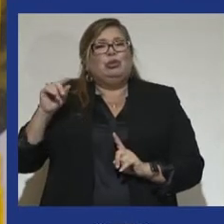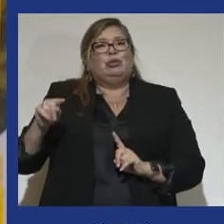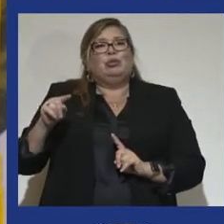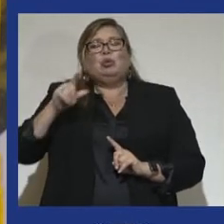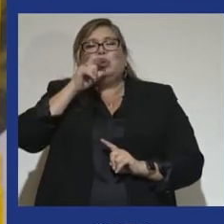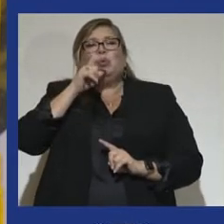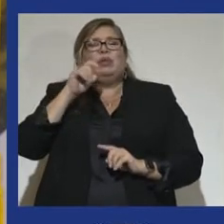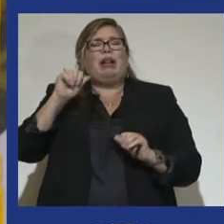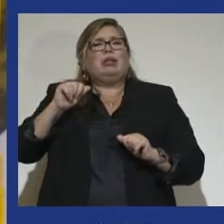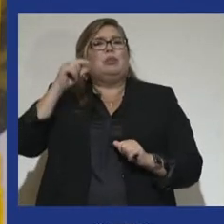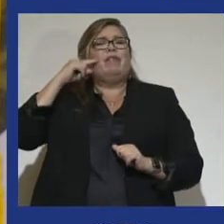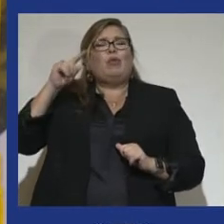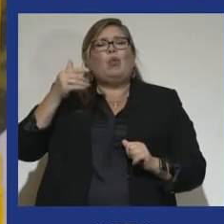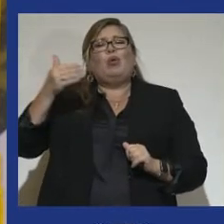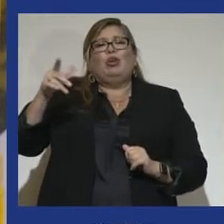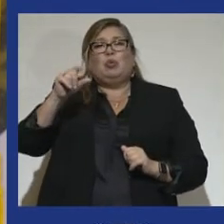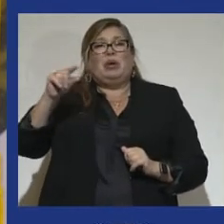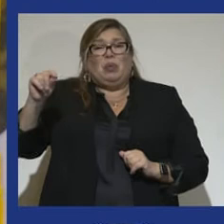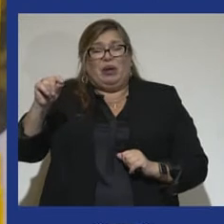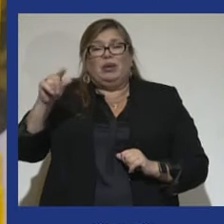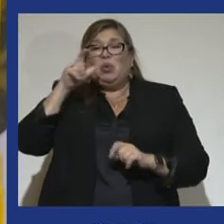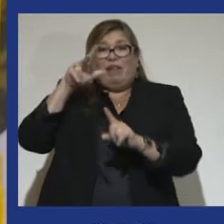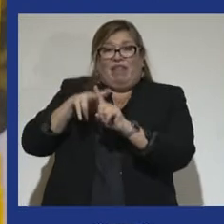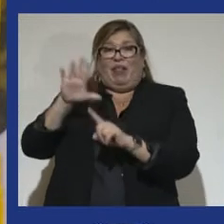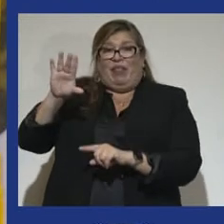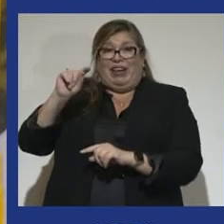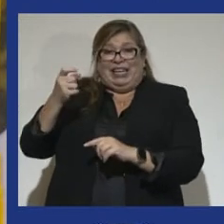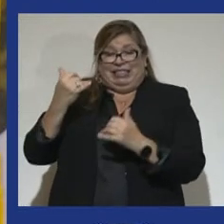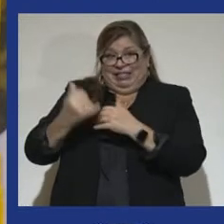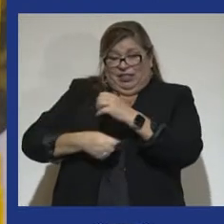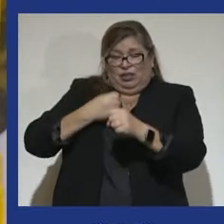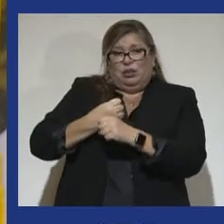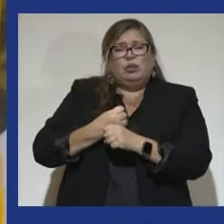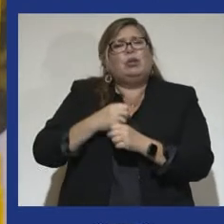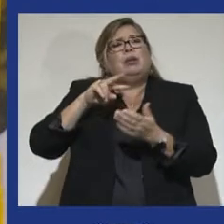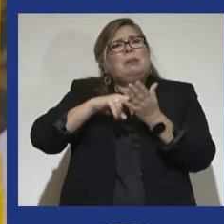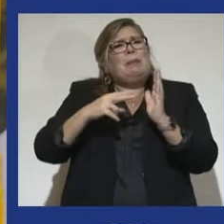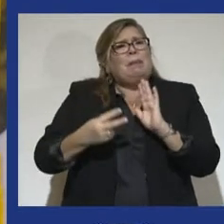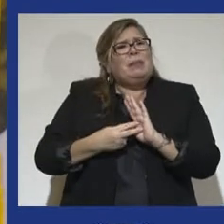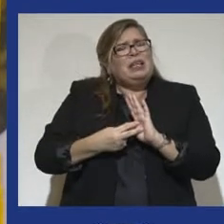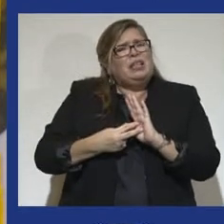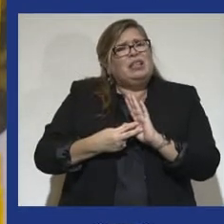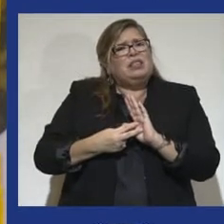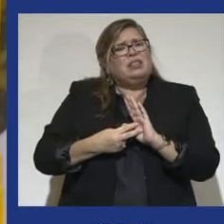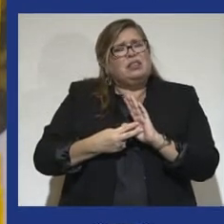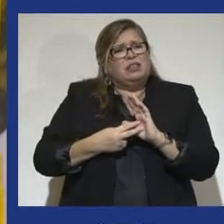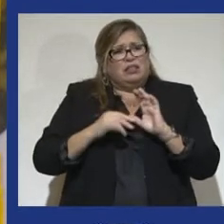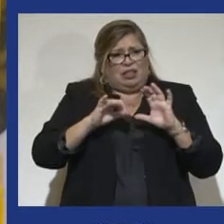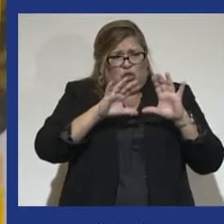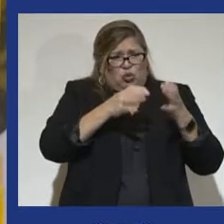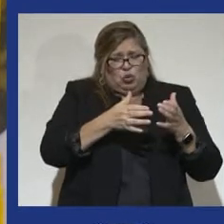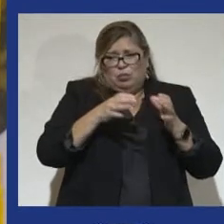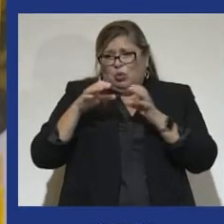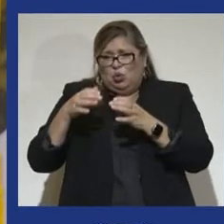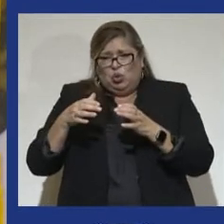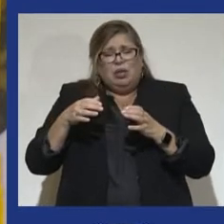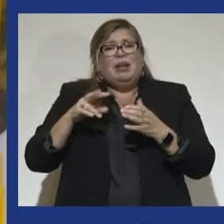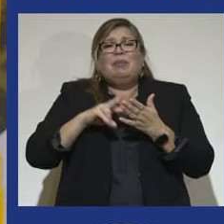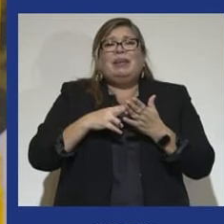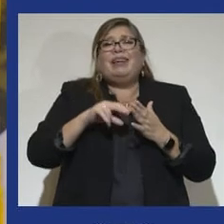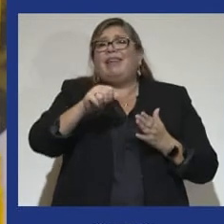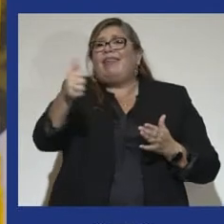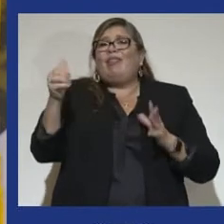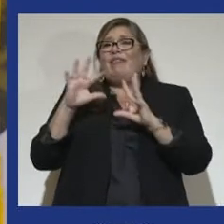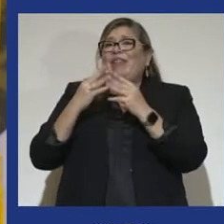elegibles por haber hecho su declaración de impuestos eso dejará por fuera a personas que